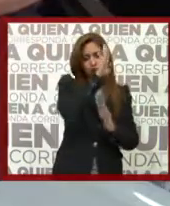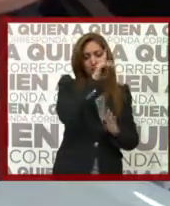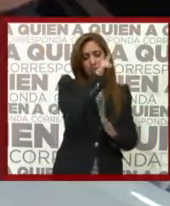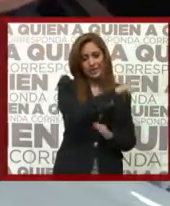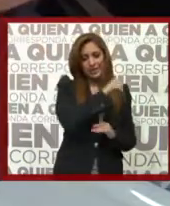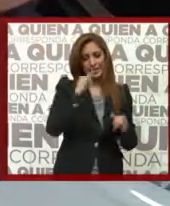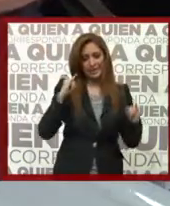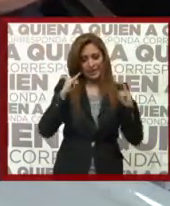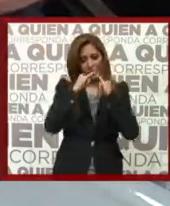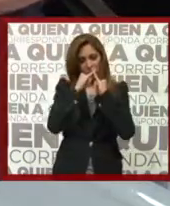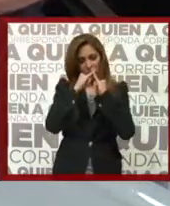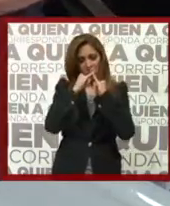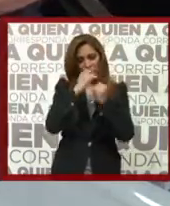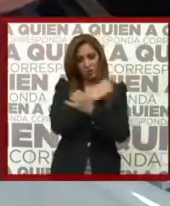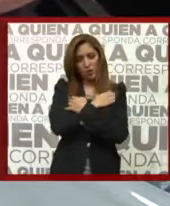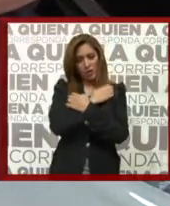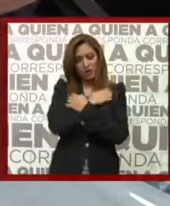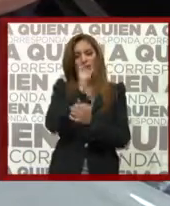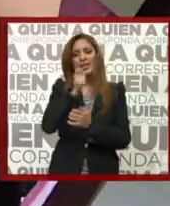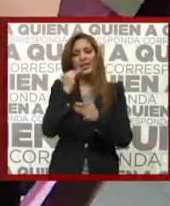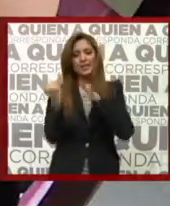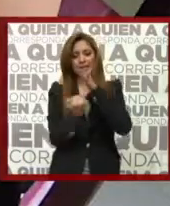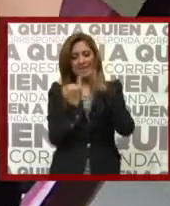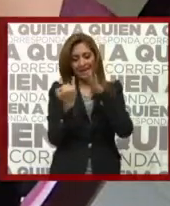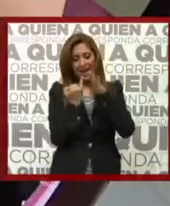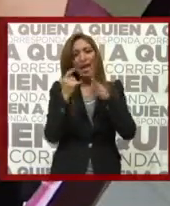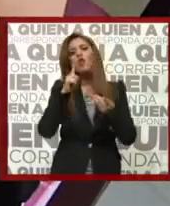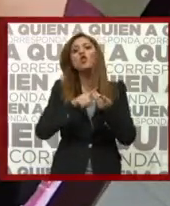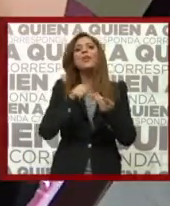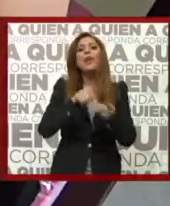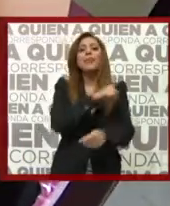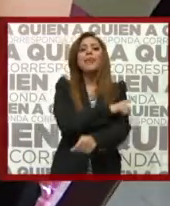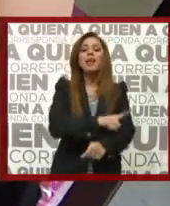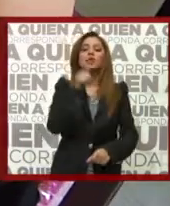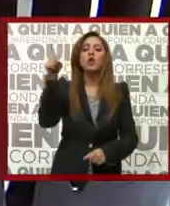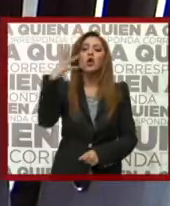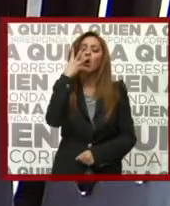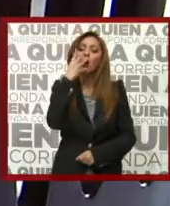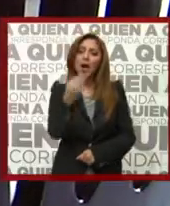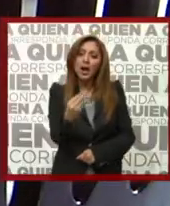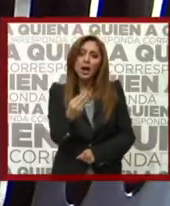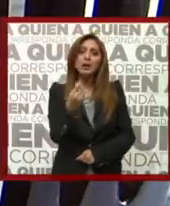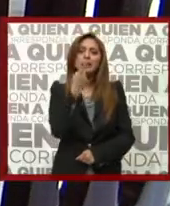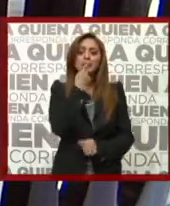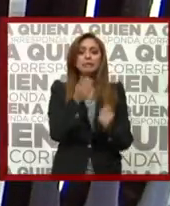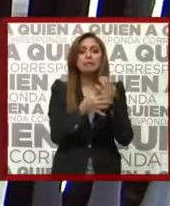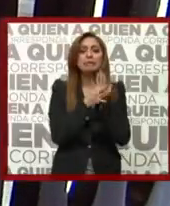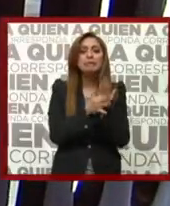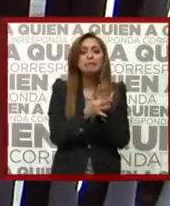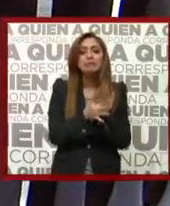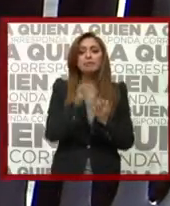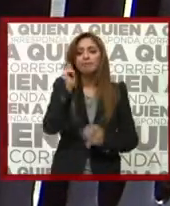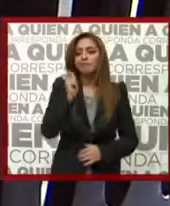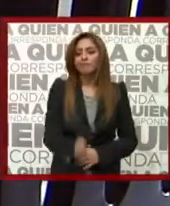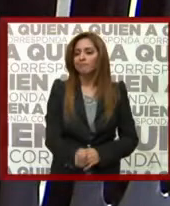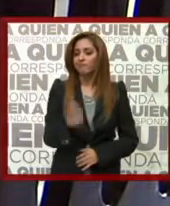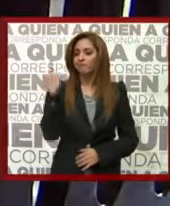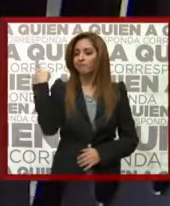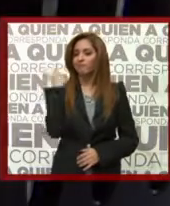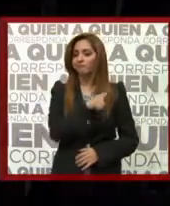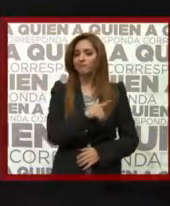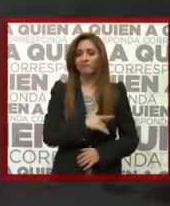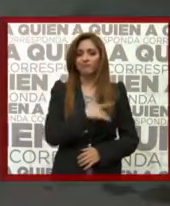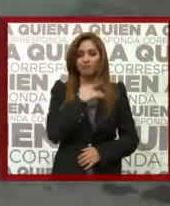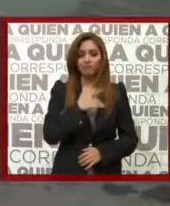Nacional para la Educación de los Adultos, el INEA, ubicada en la delegación Coyoacán, donde asegura vivió una desagradable